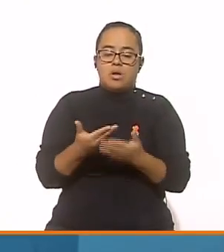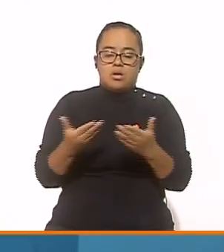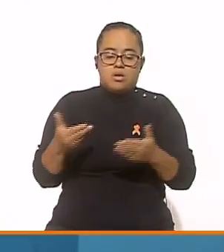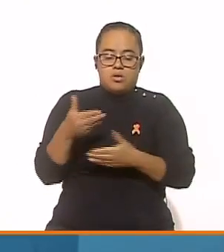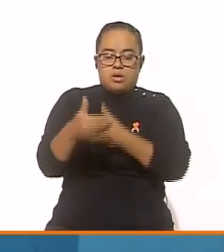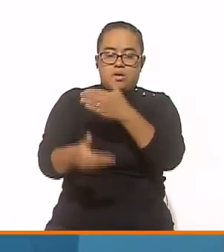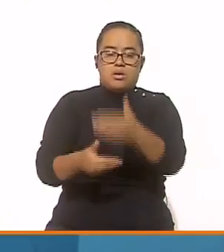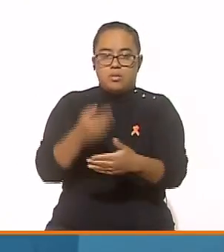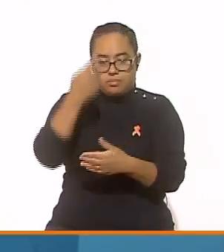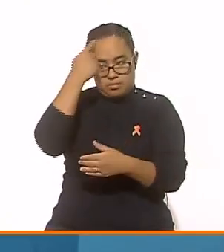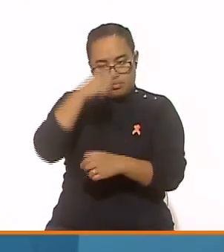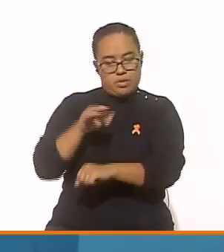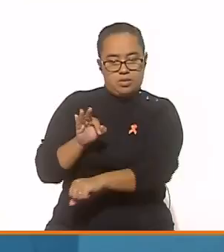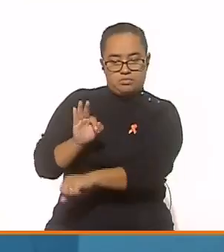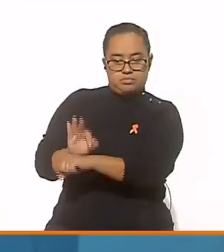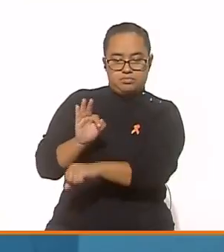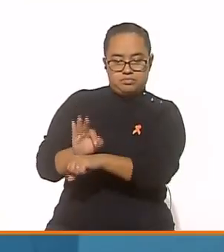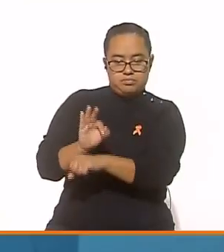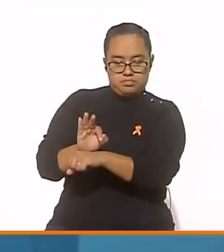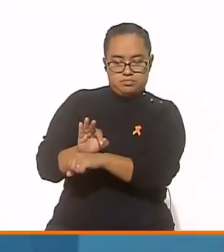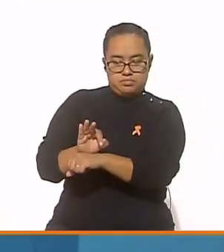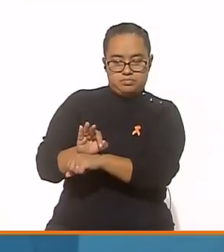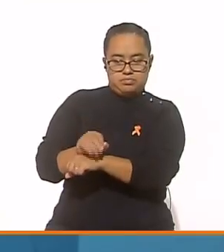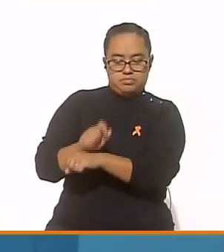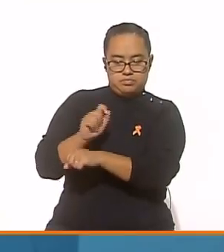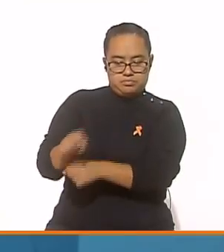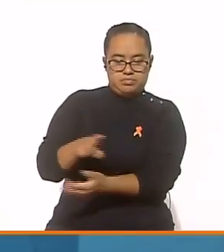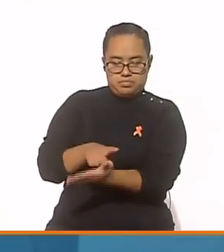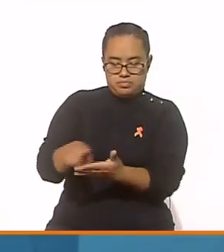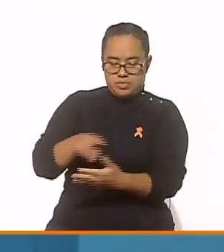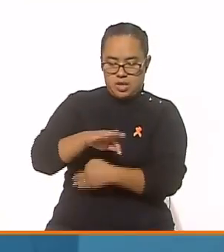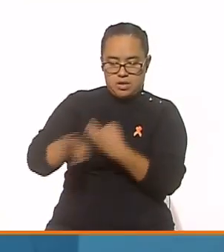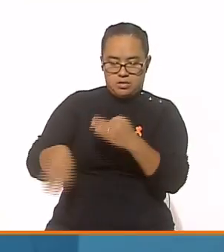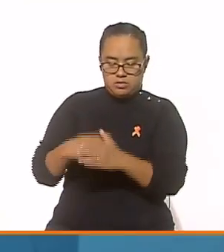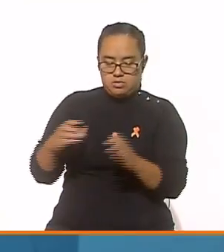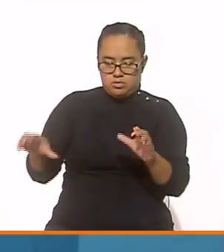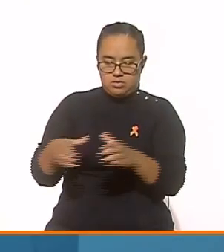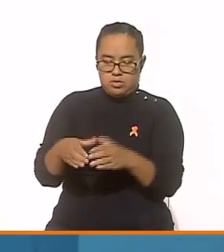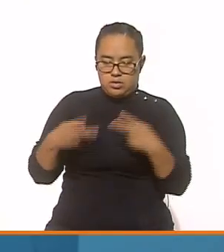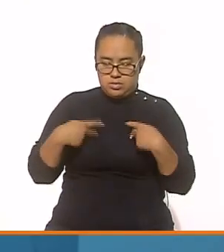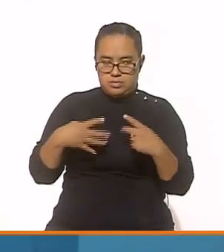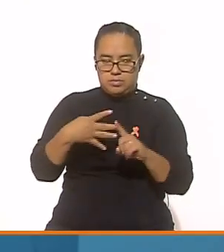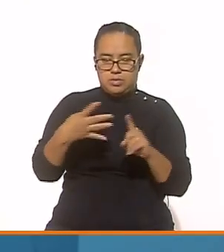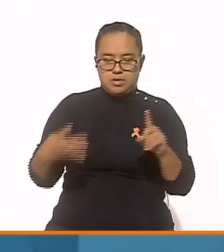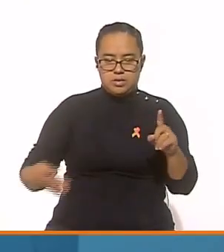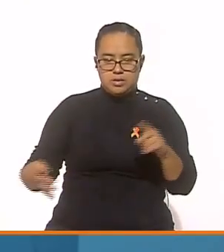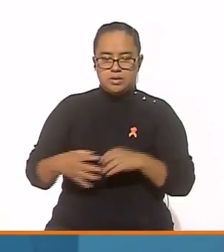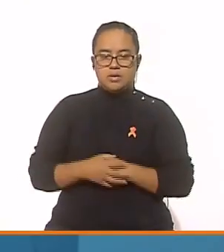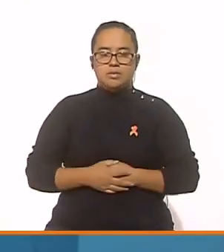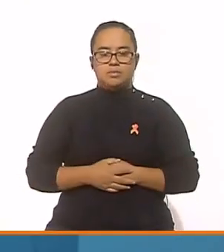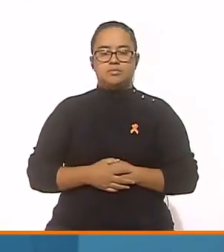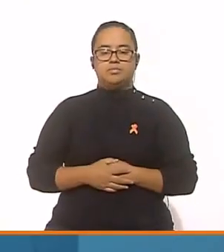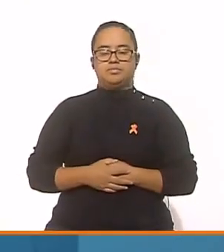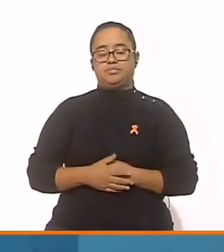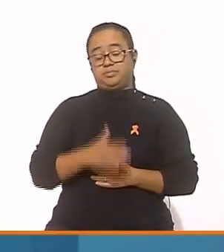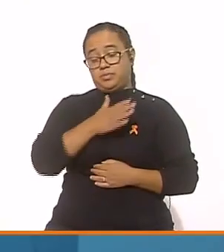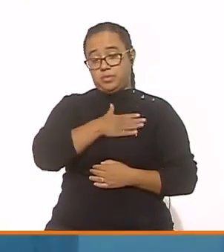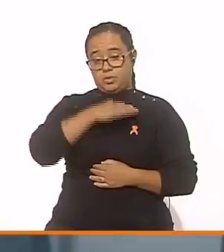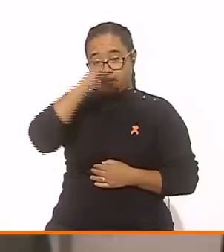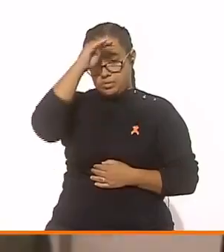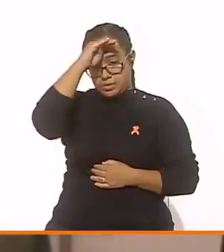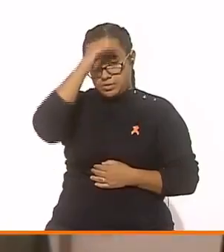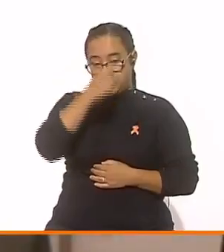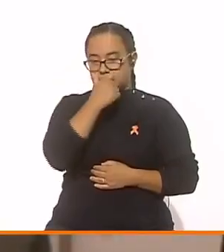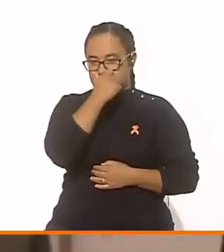para garantizar la protección integral de los derechos de la comunidad, Charly? Yo creo que tenemos que dar un